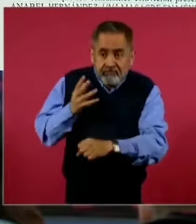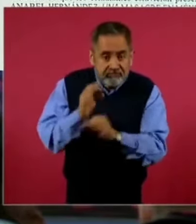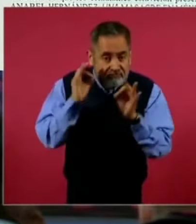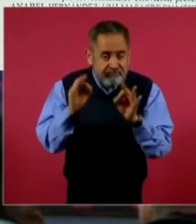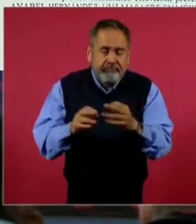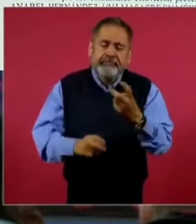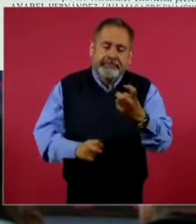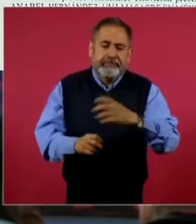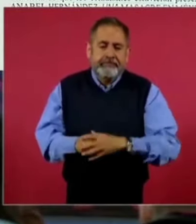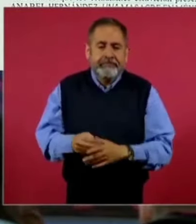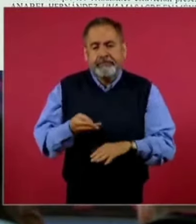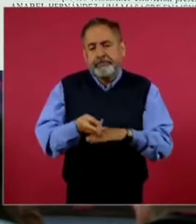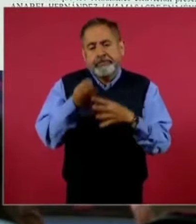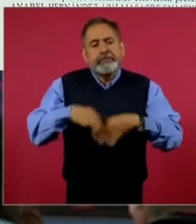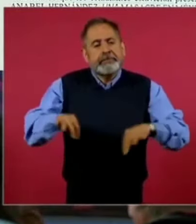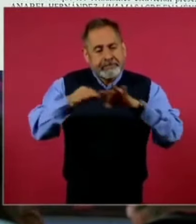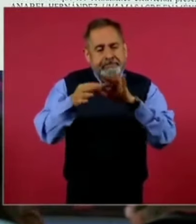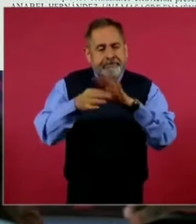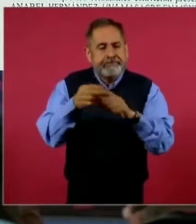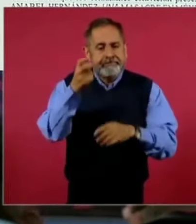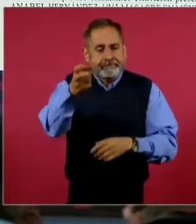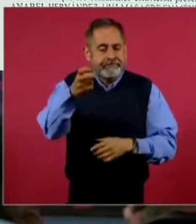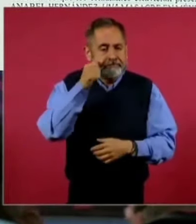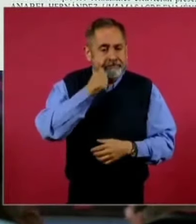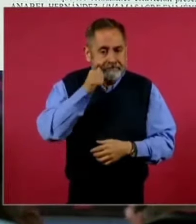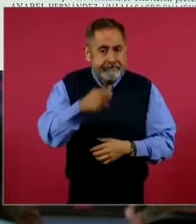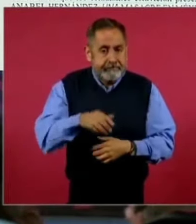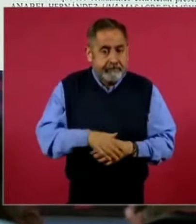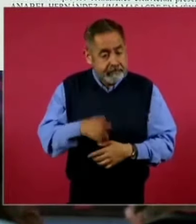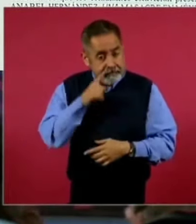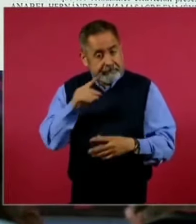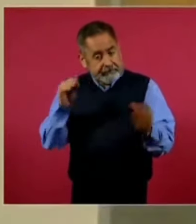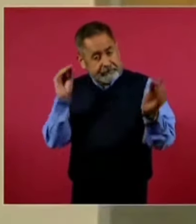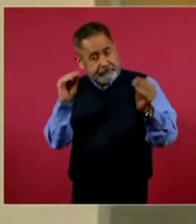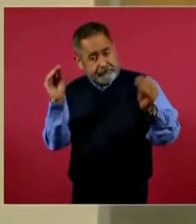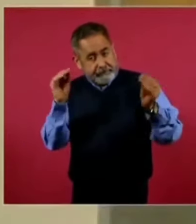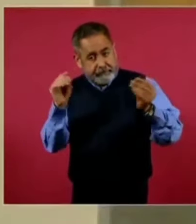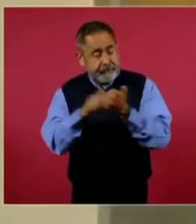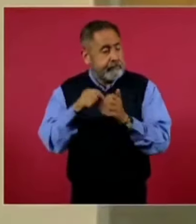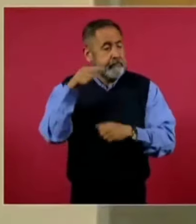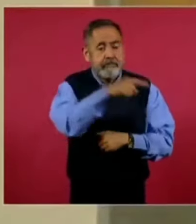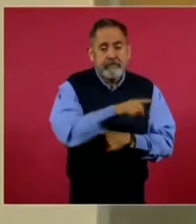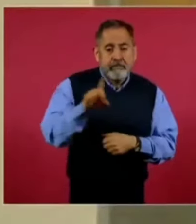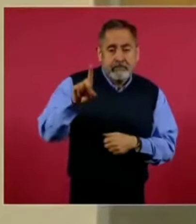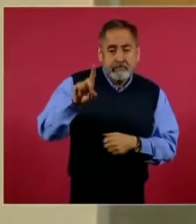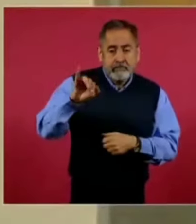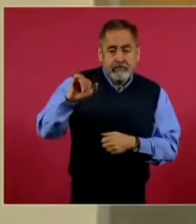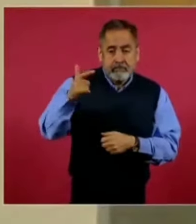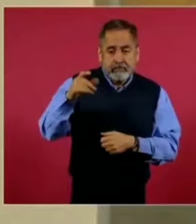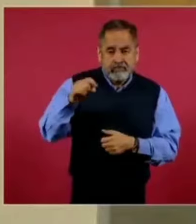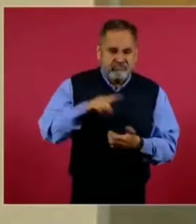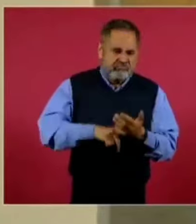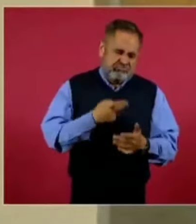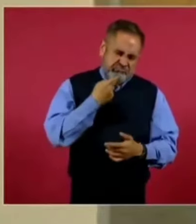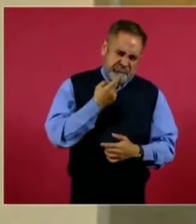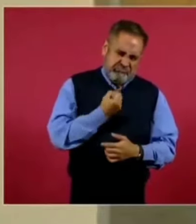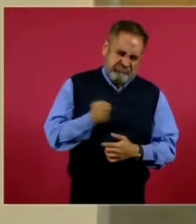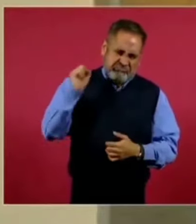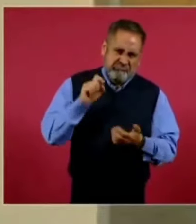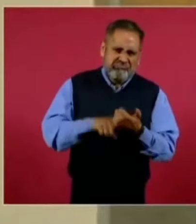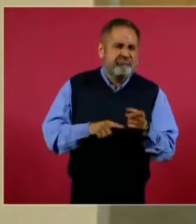Por eso es muy importante. Cuando debatí con Diego, un gran parlamentario,